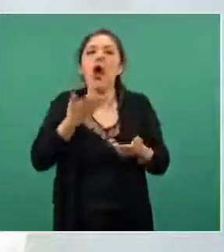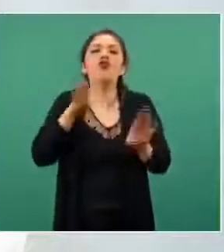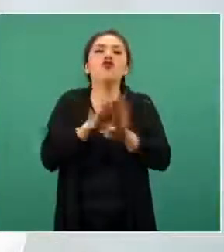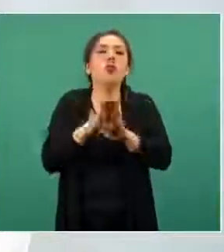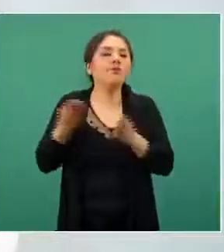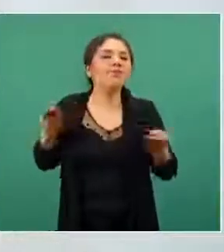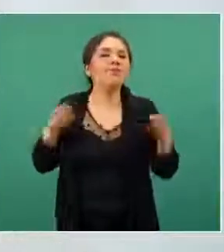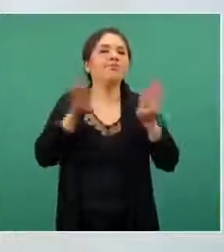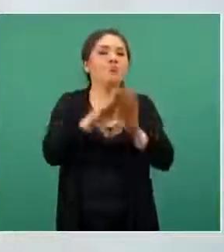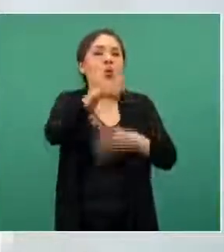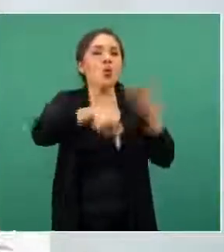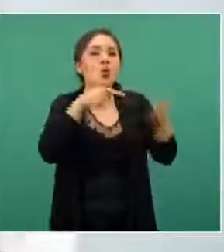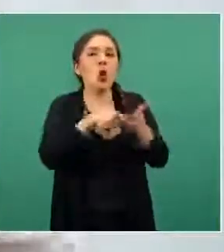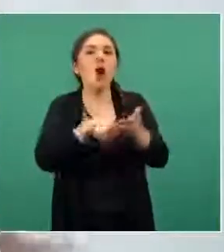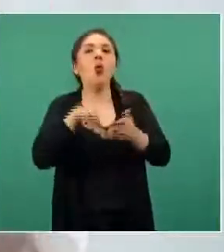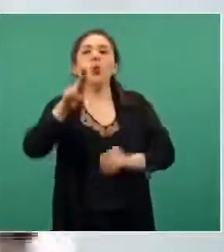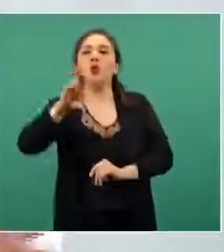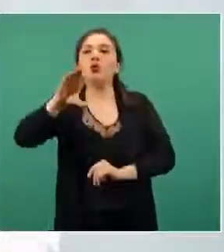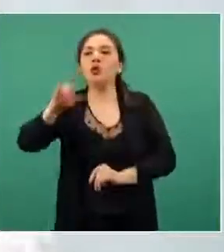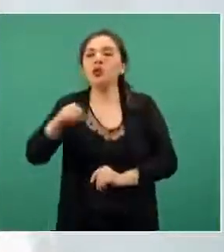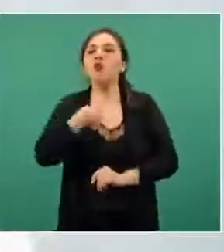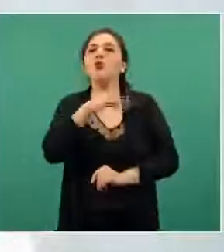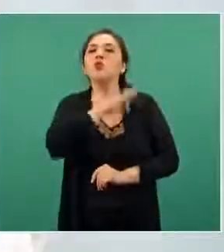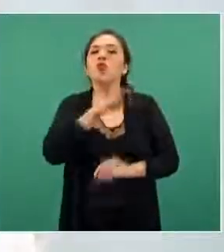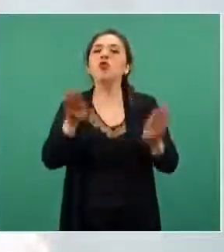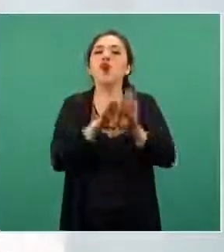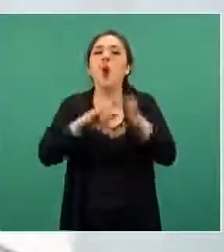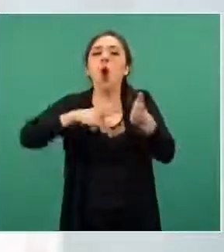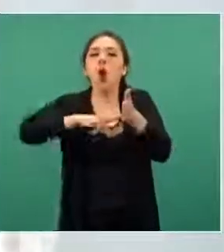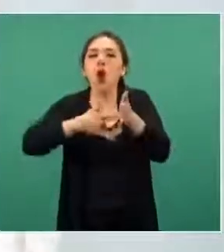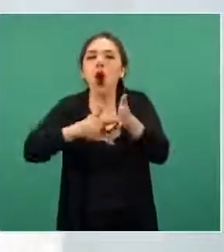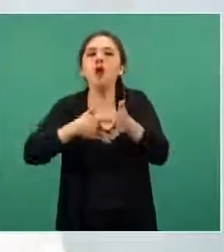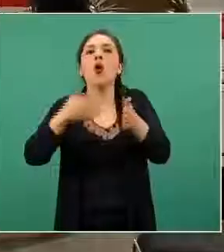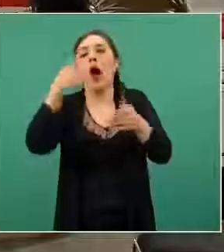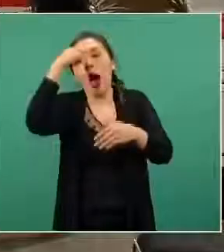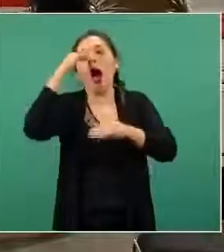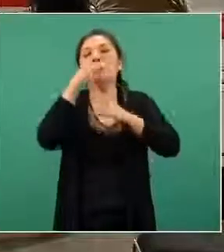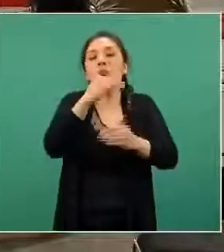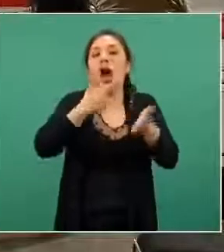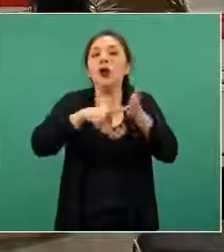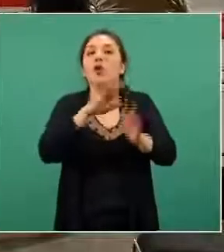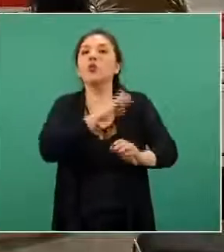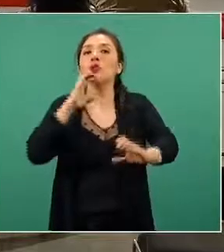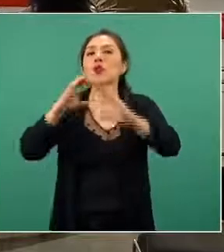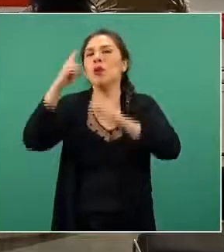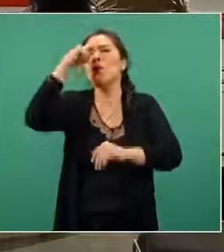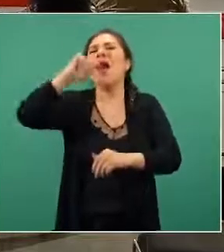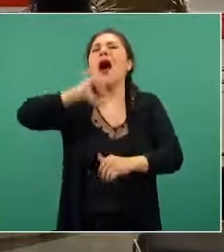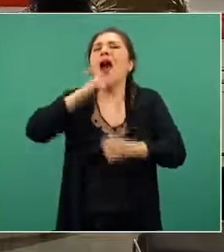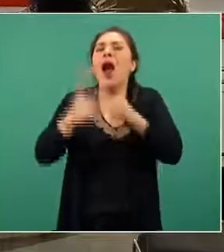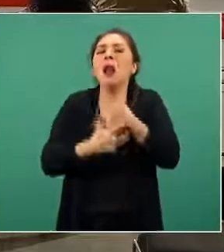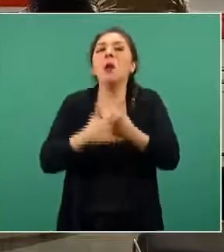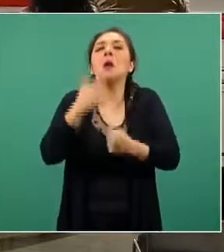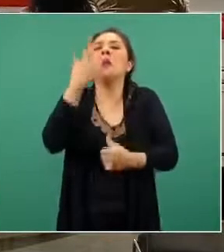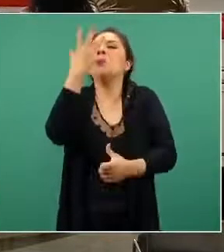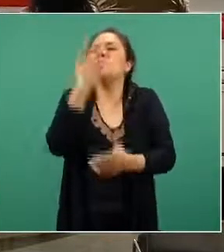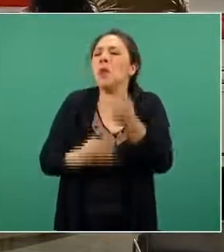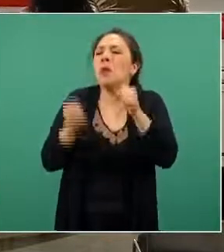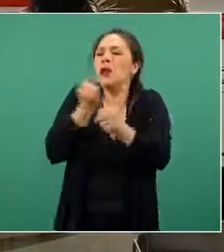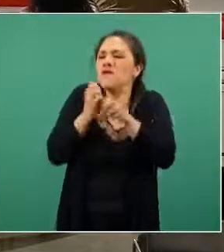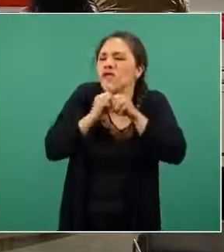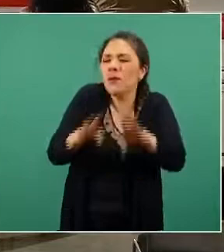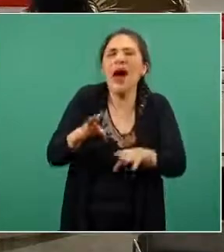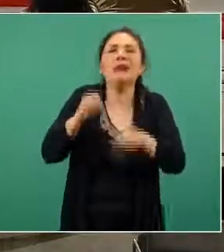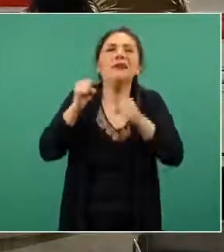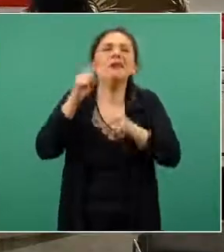unidad de terapia intensiva, tenemos horarios para nosotros poder hacer la interacción, de manera tal que no tengamos fuga de datos ni estas cosas, que es algo muy